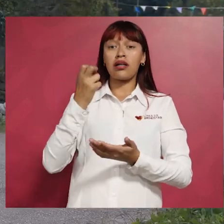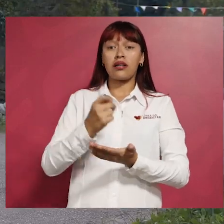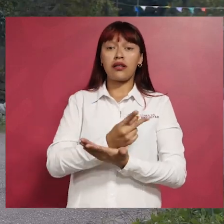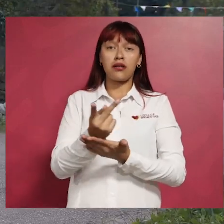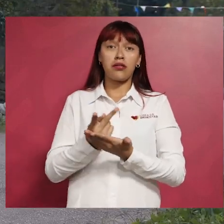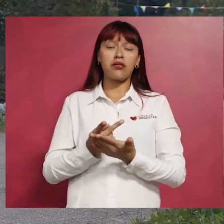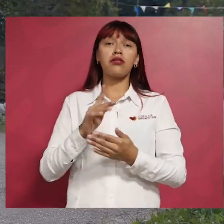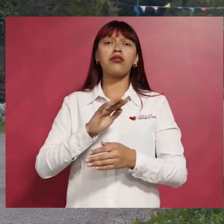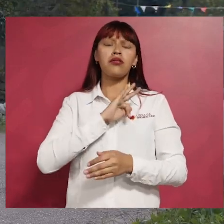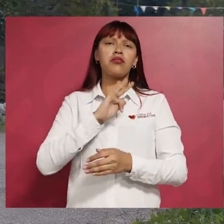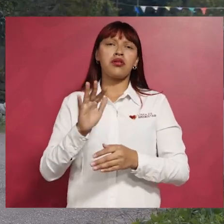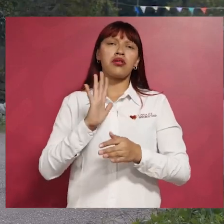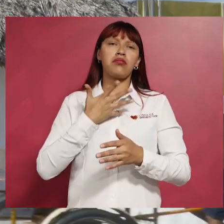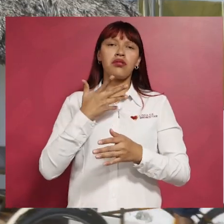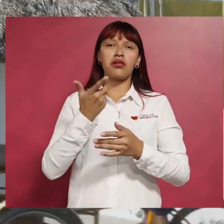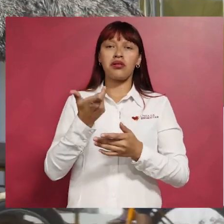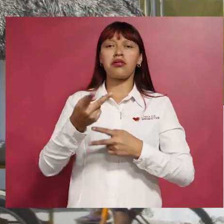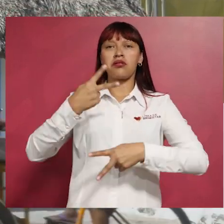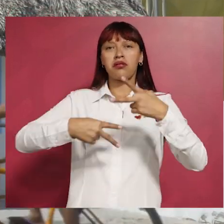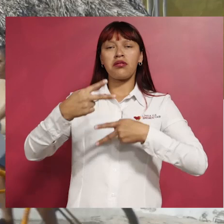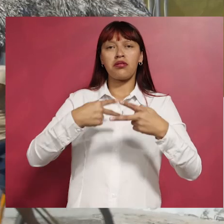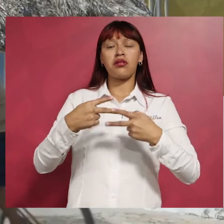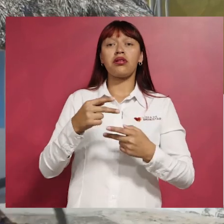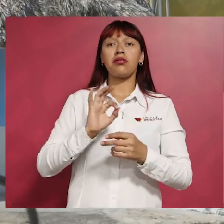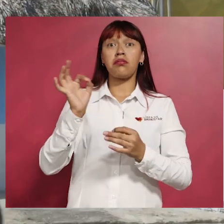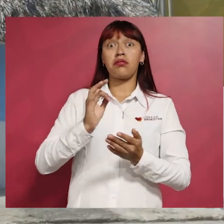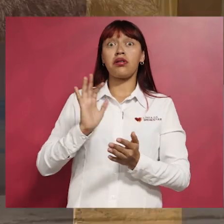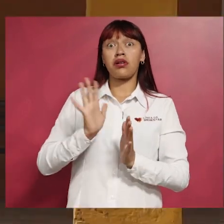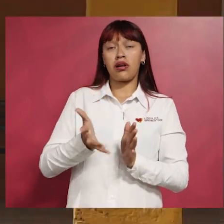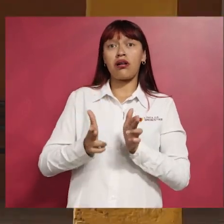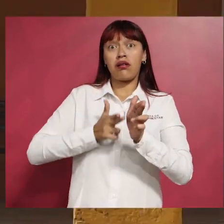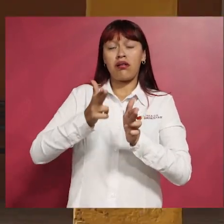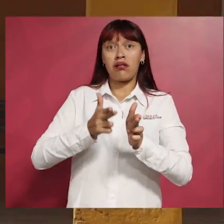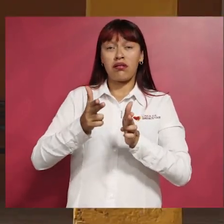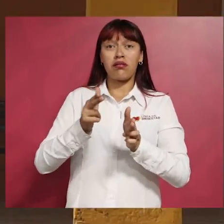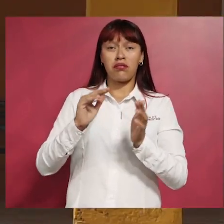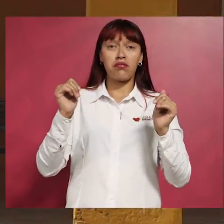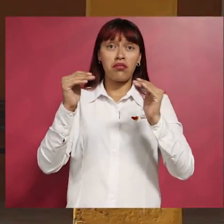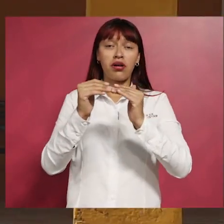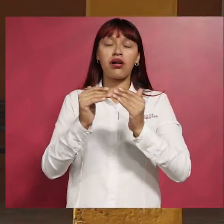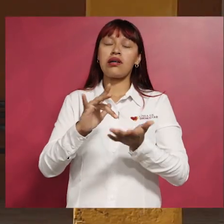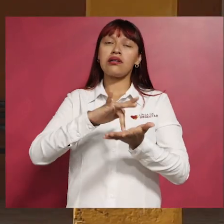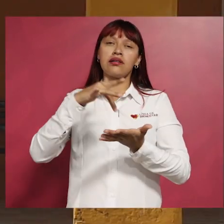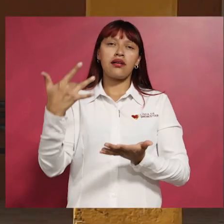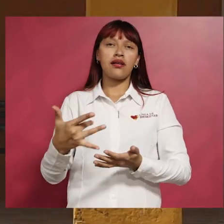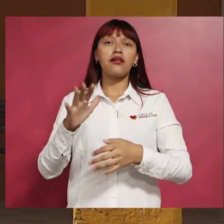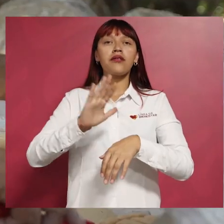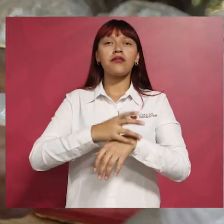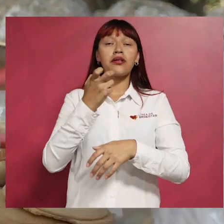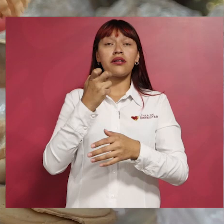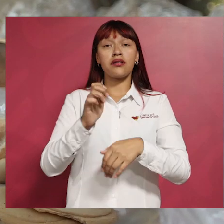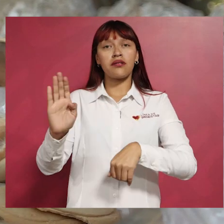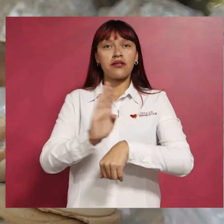pues hay un poco de sustento para que nos sustentamos. Si llega a venir el Tren Maya, gracias, porque es